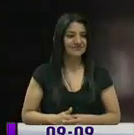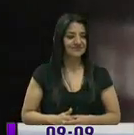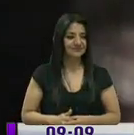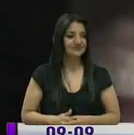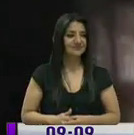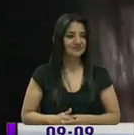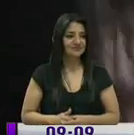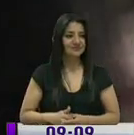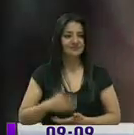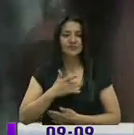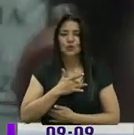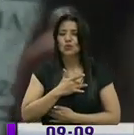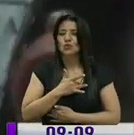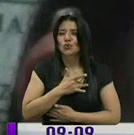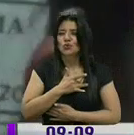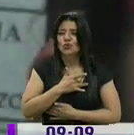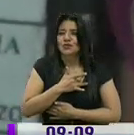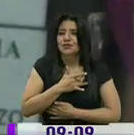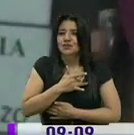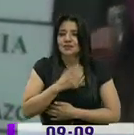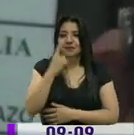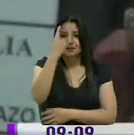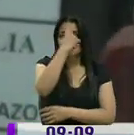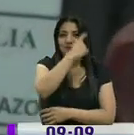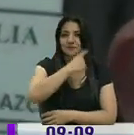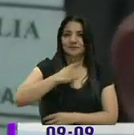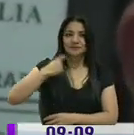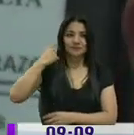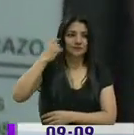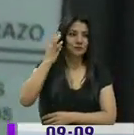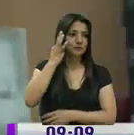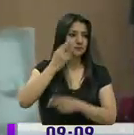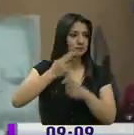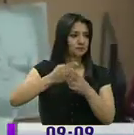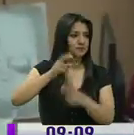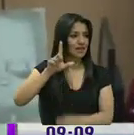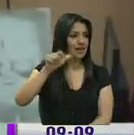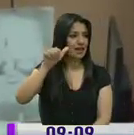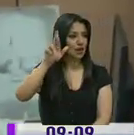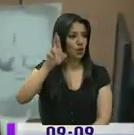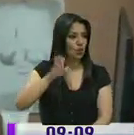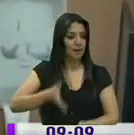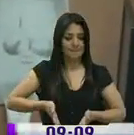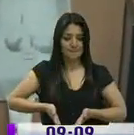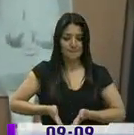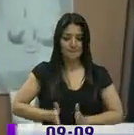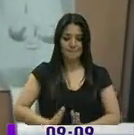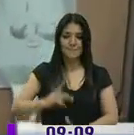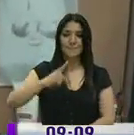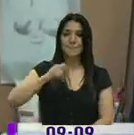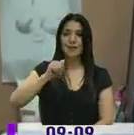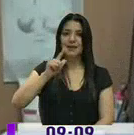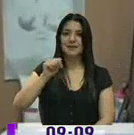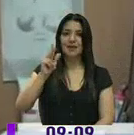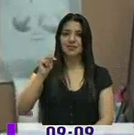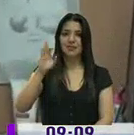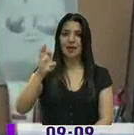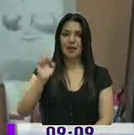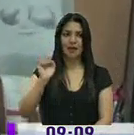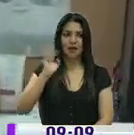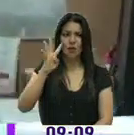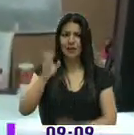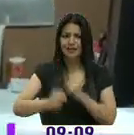sentimientos encontrados se notaba en el rostro del aura quispe oriunda de pallatanga quien hace más de 40 años